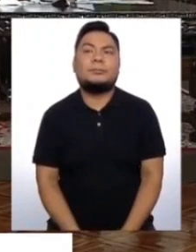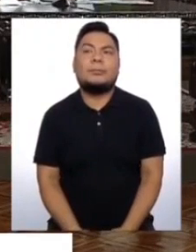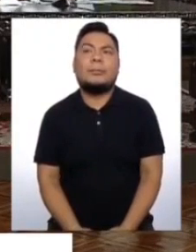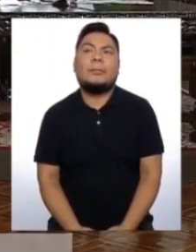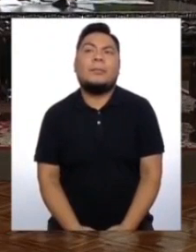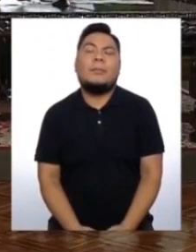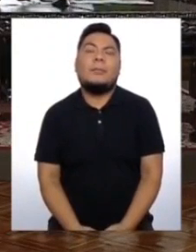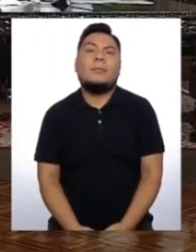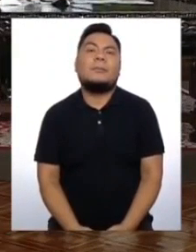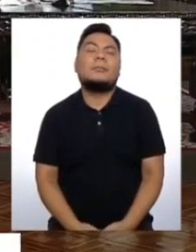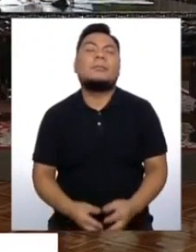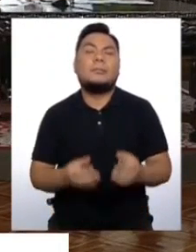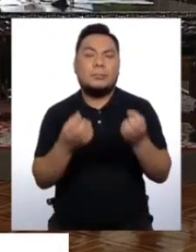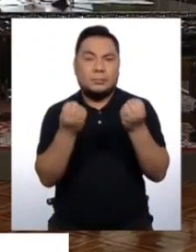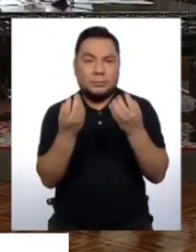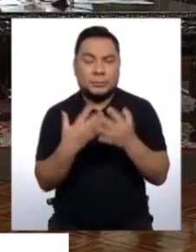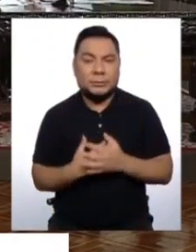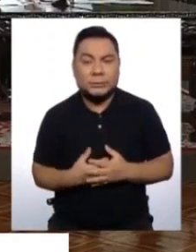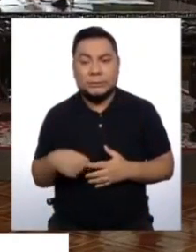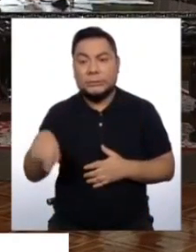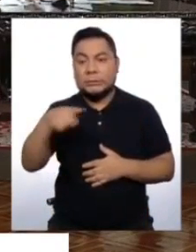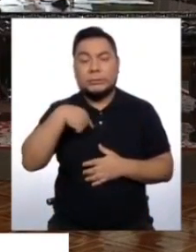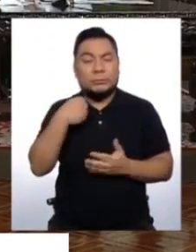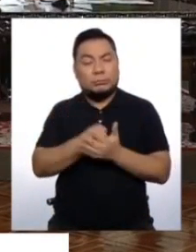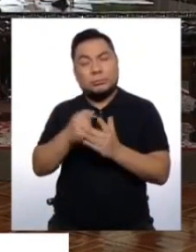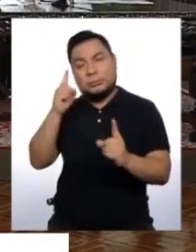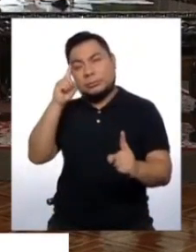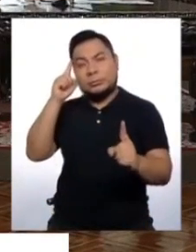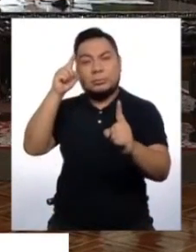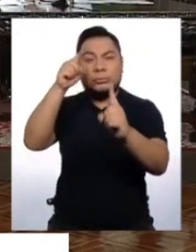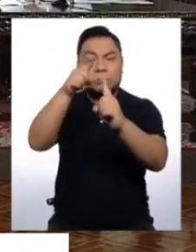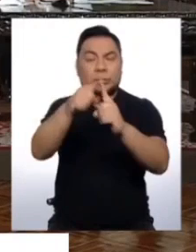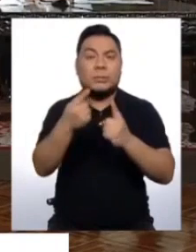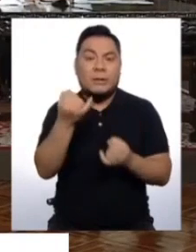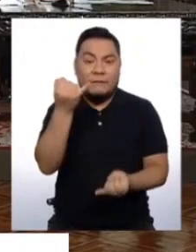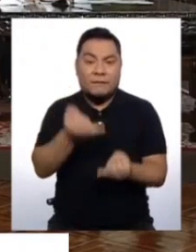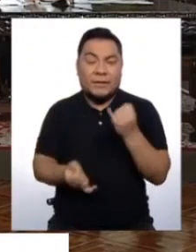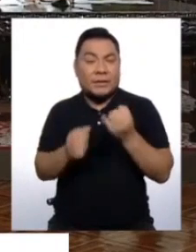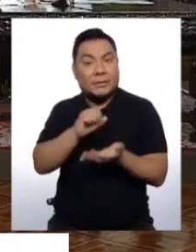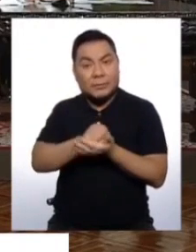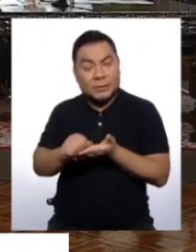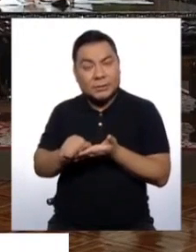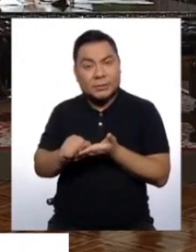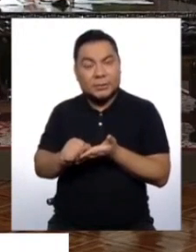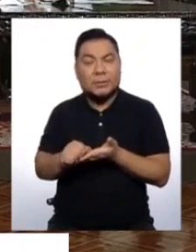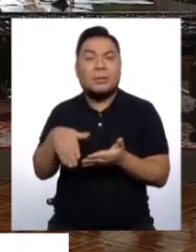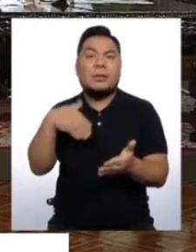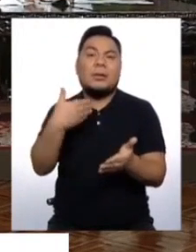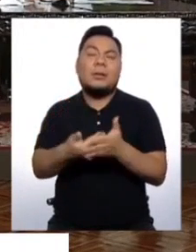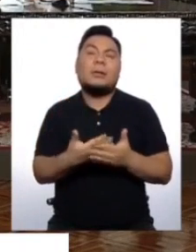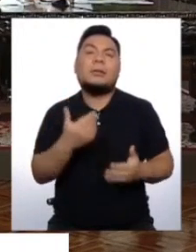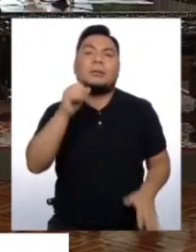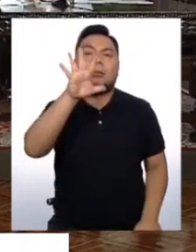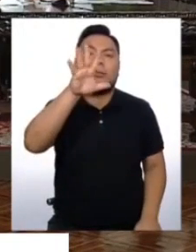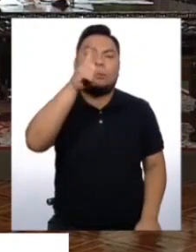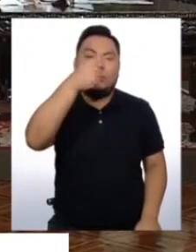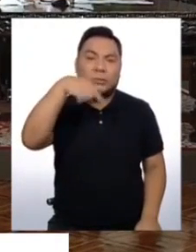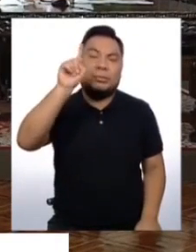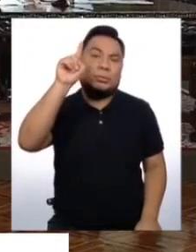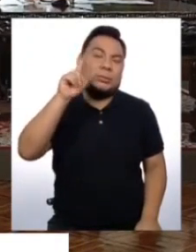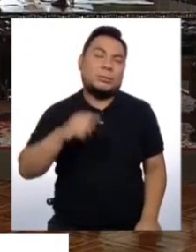Bien, la meta que nos hemos puesto para fin de mes es llegar a 5